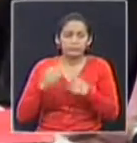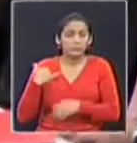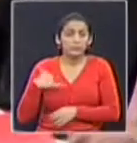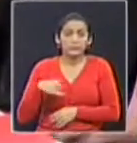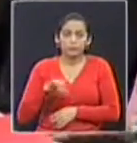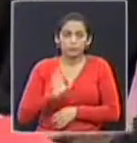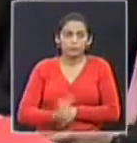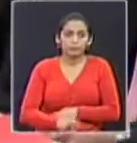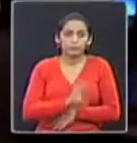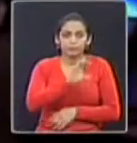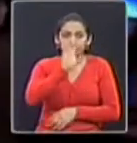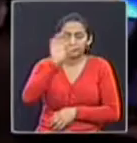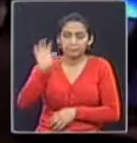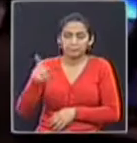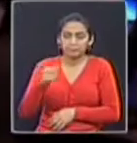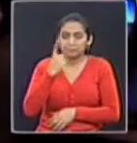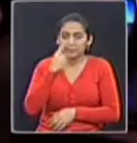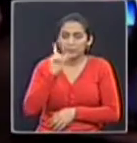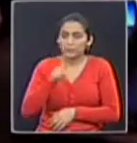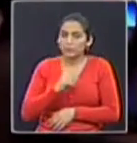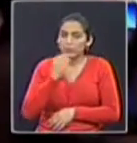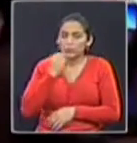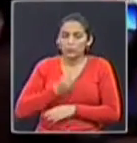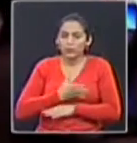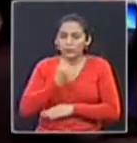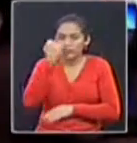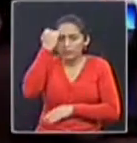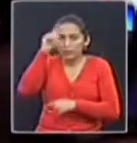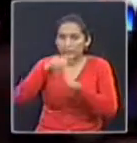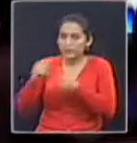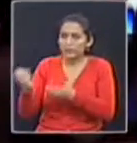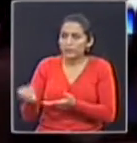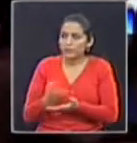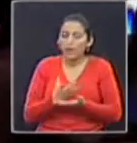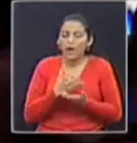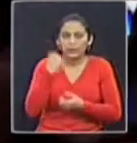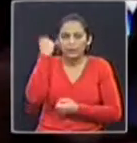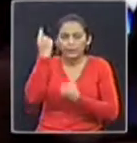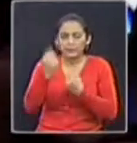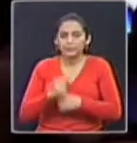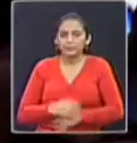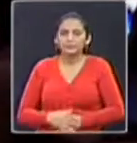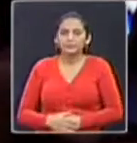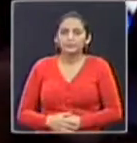país, dicen, hasta conocer la opinión de todos los sectores. Hernán Samaniego, Telerama Noticias.